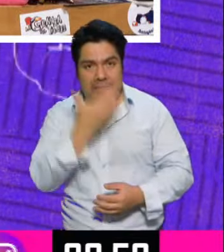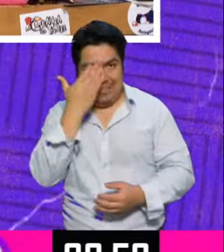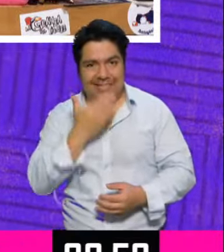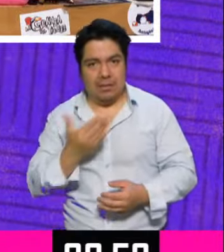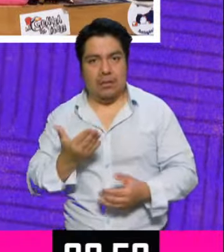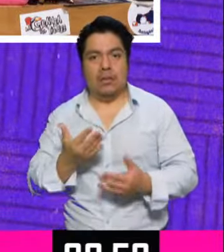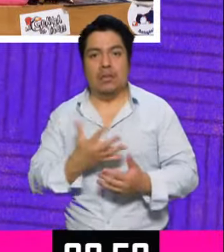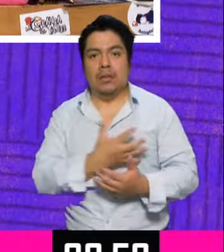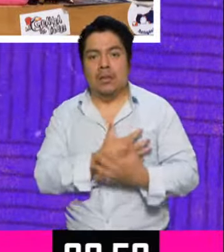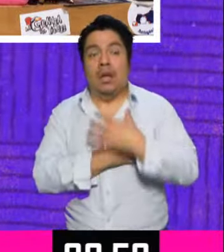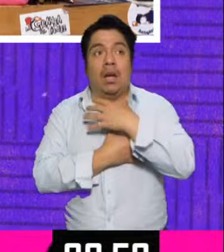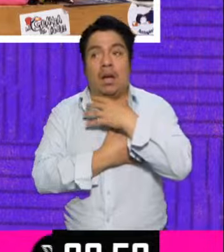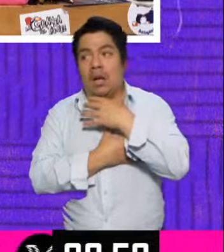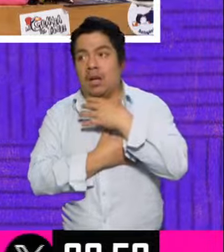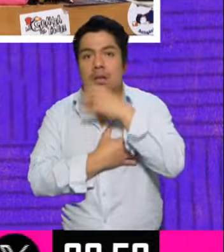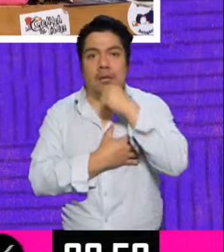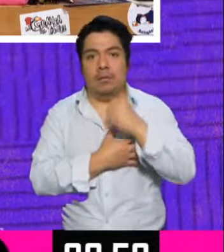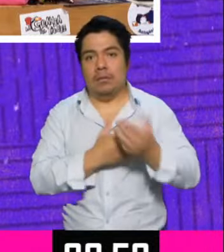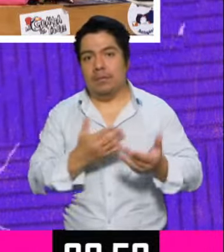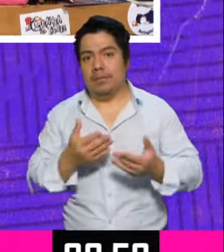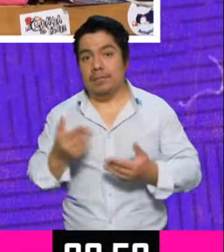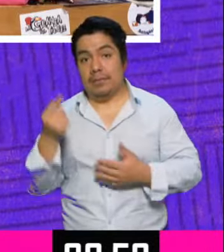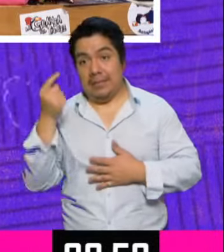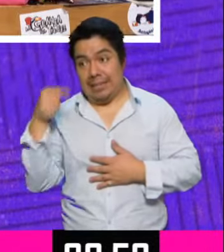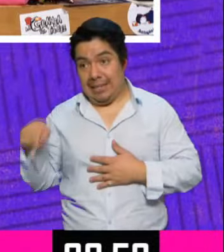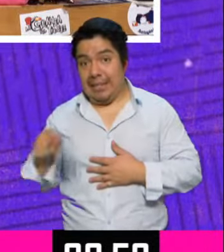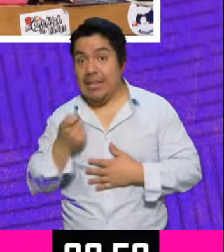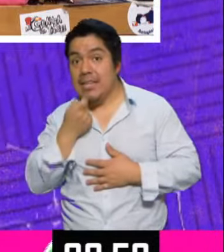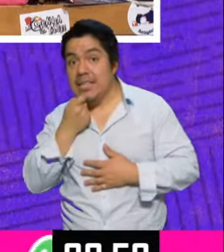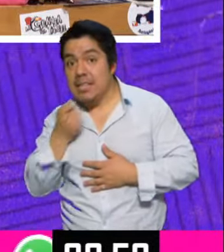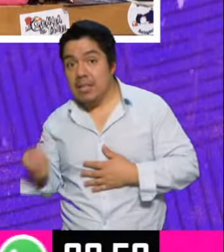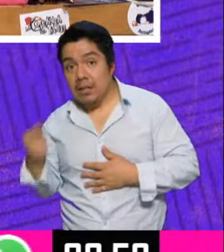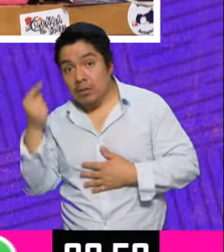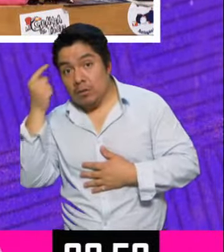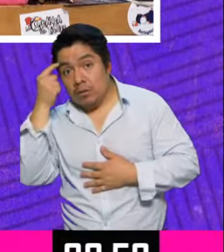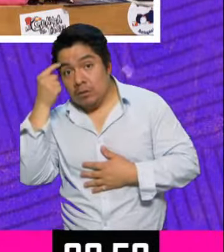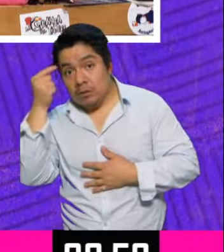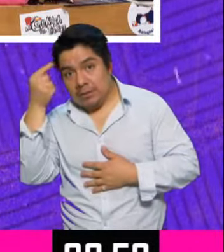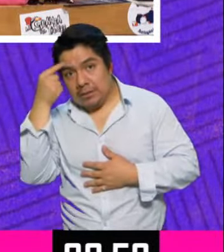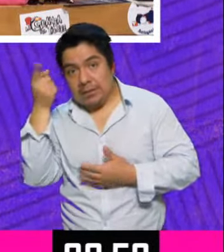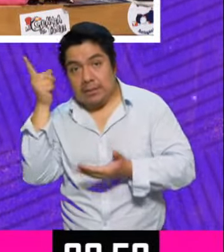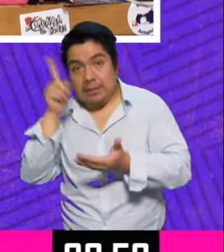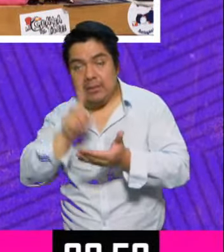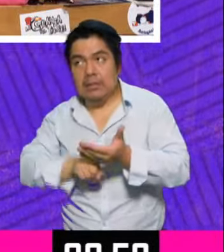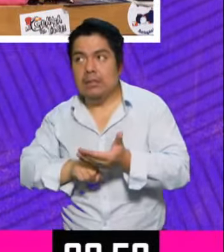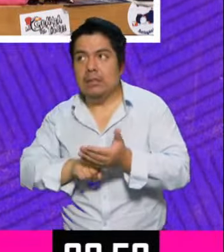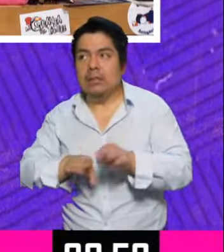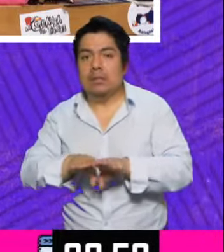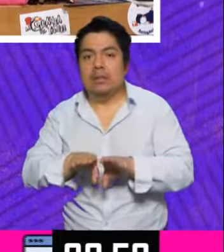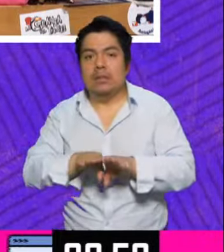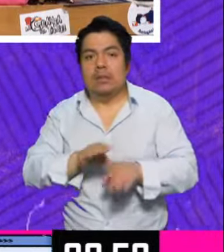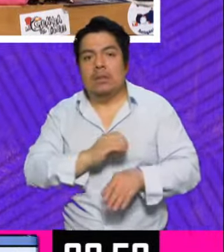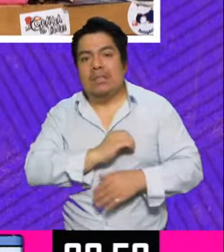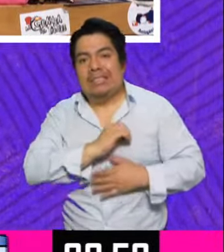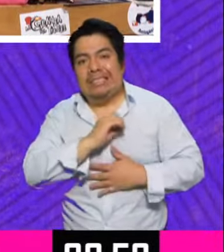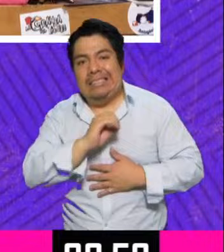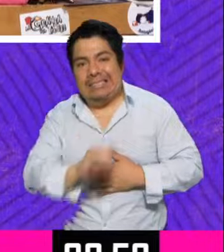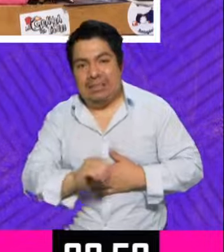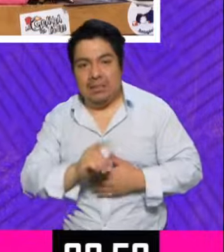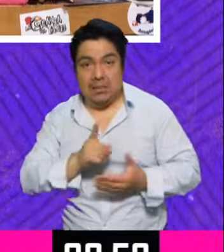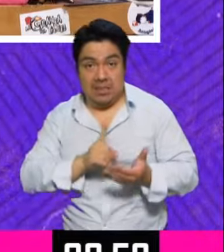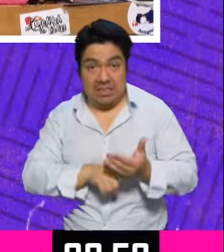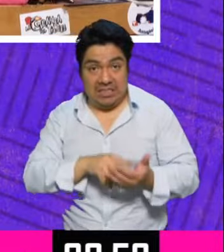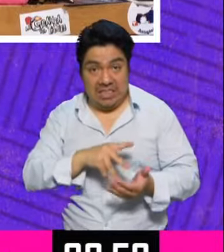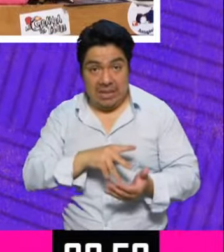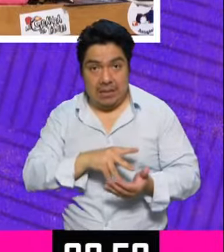lo estuvo asfixiando en la mente infantil se genera como un odio en nuest bebecito Pero